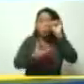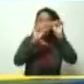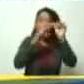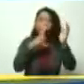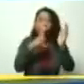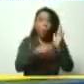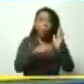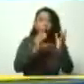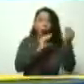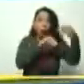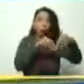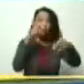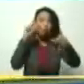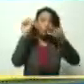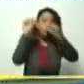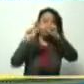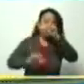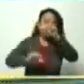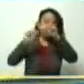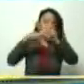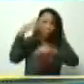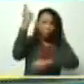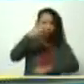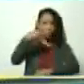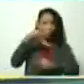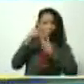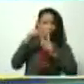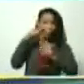de este acuerdo la seriedad de su palabra